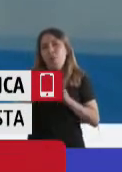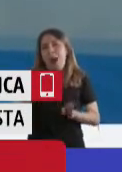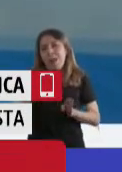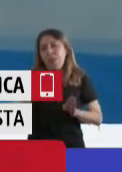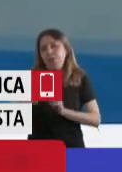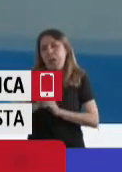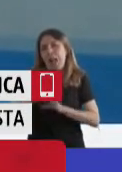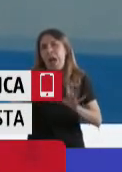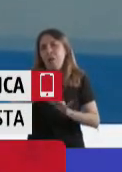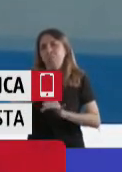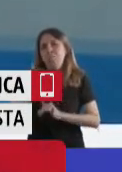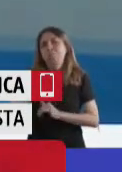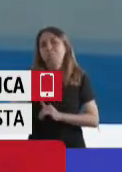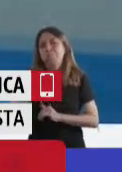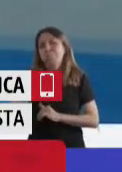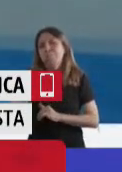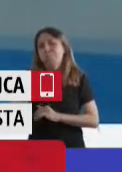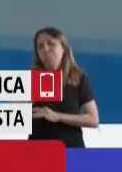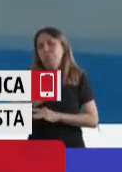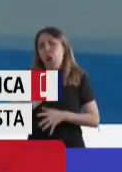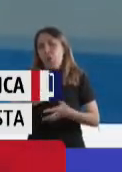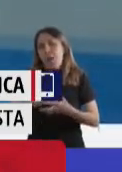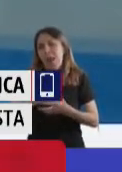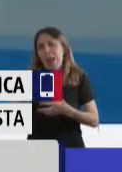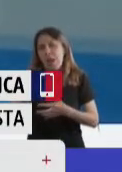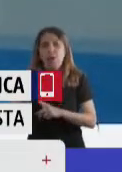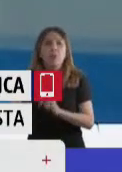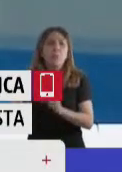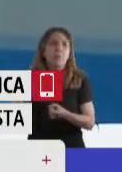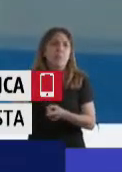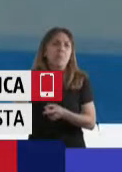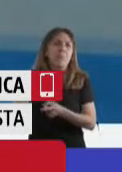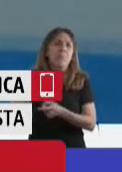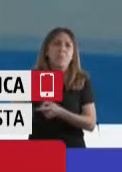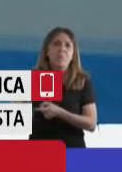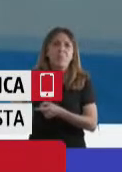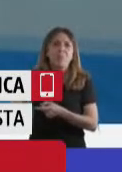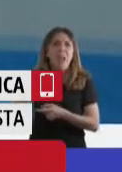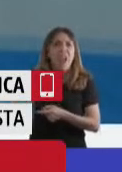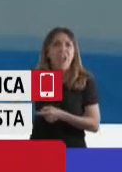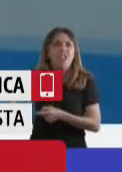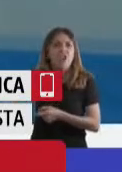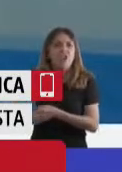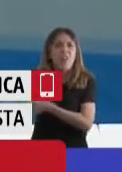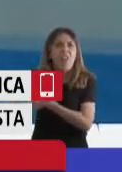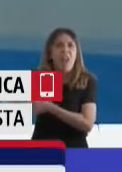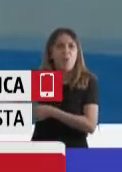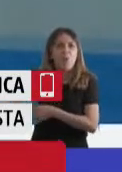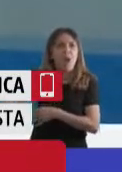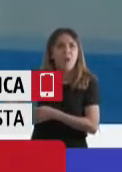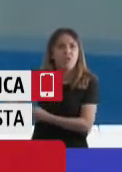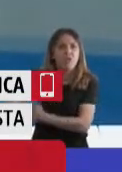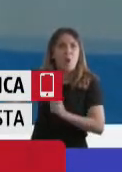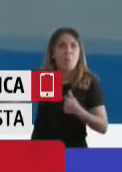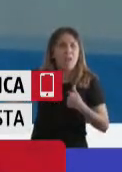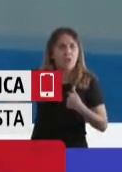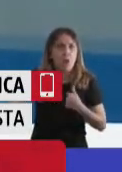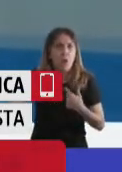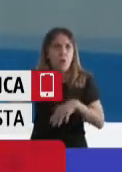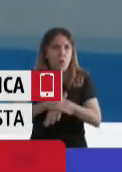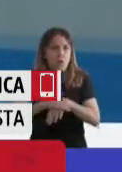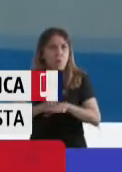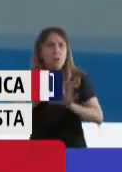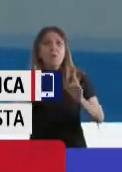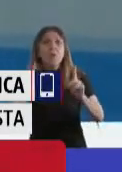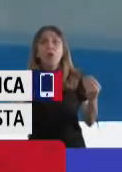cuando él relata, diciendo, bueno, yo estaba con Matías Lam, me fui a La Rioja en la campaña y tuve mucha tos, una tos muy